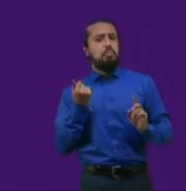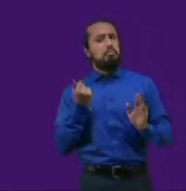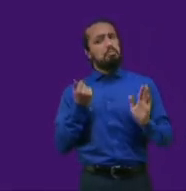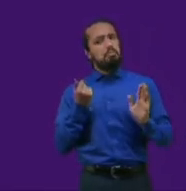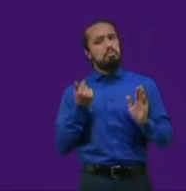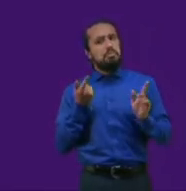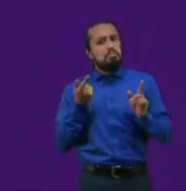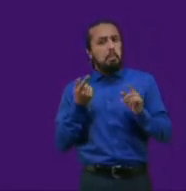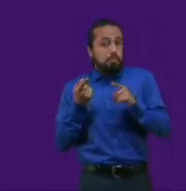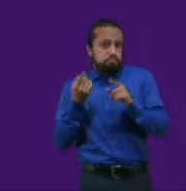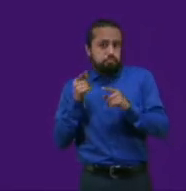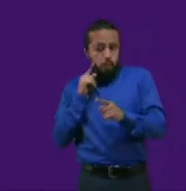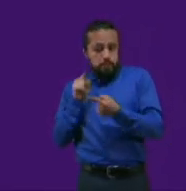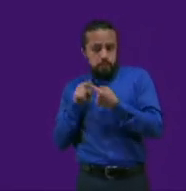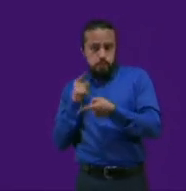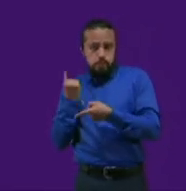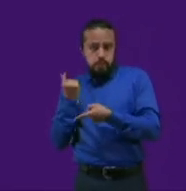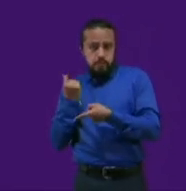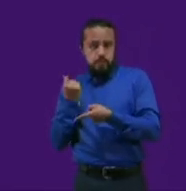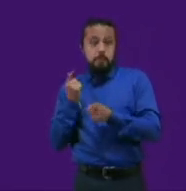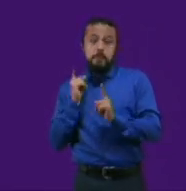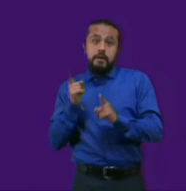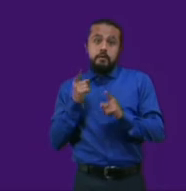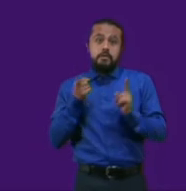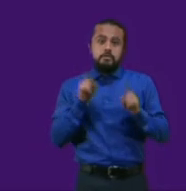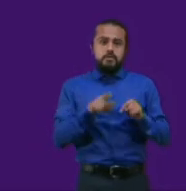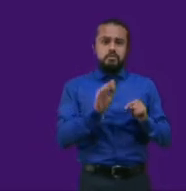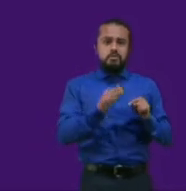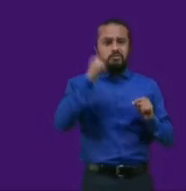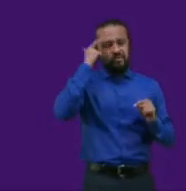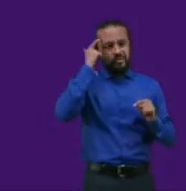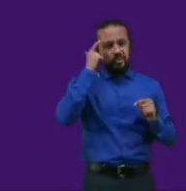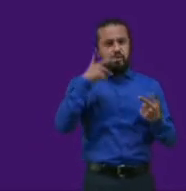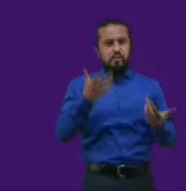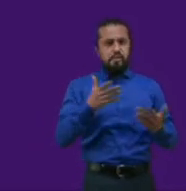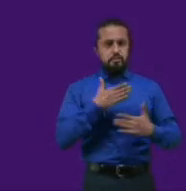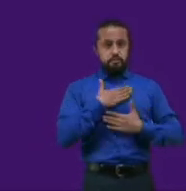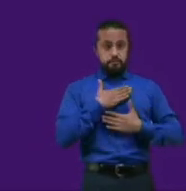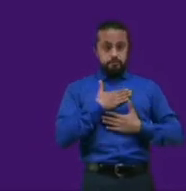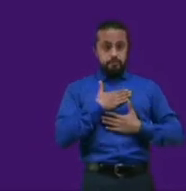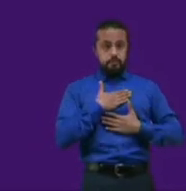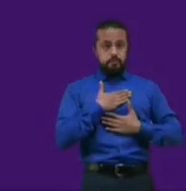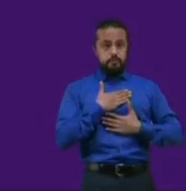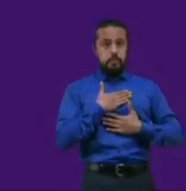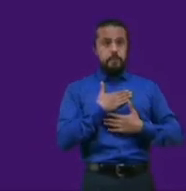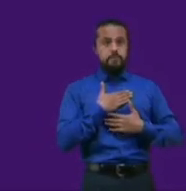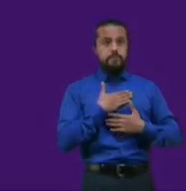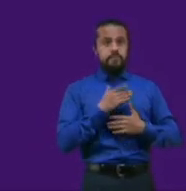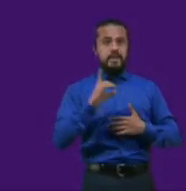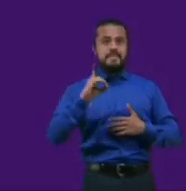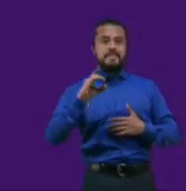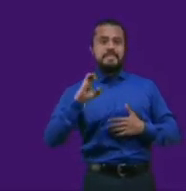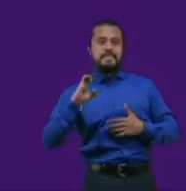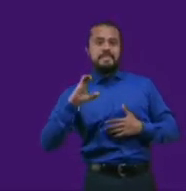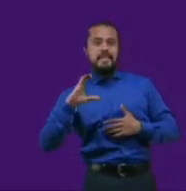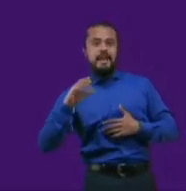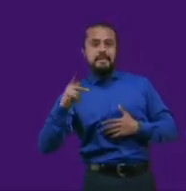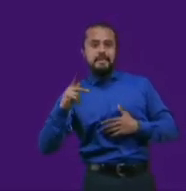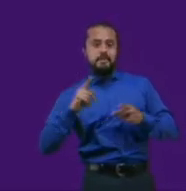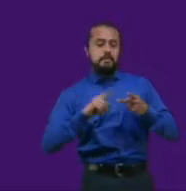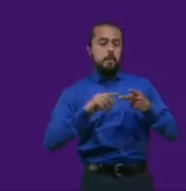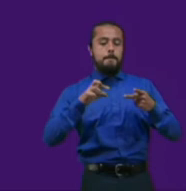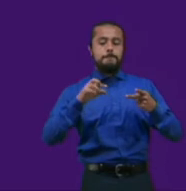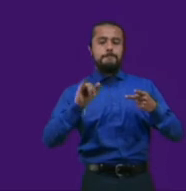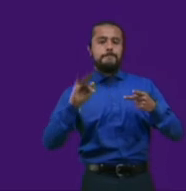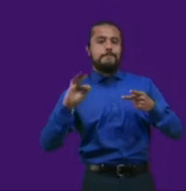en ese momento donde uno tiene que presentar la compañía, no necesariamente en ese deck o en ese pitch, tiene que hablar de que yo